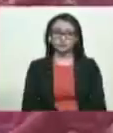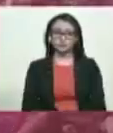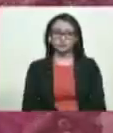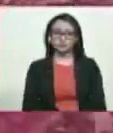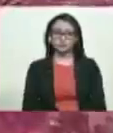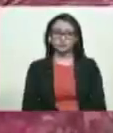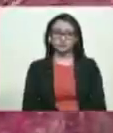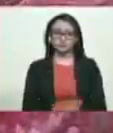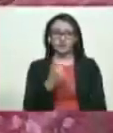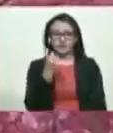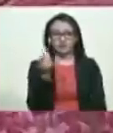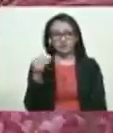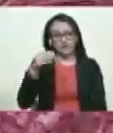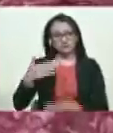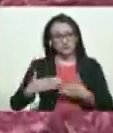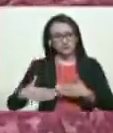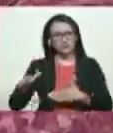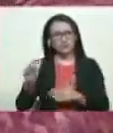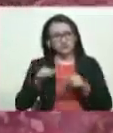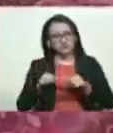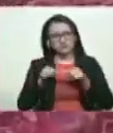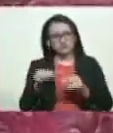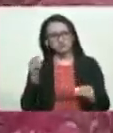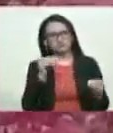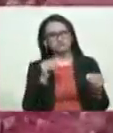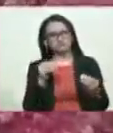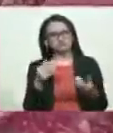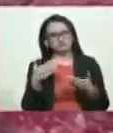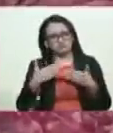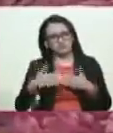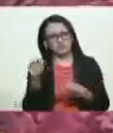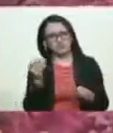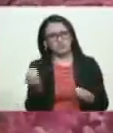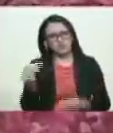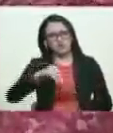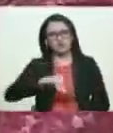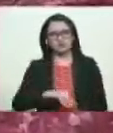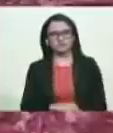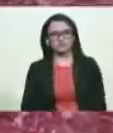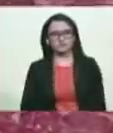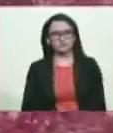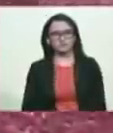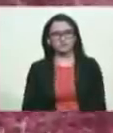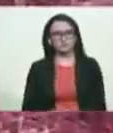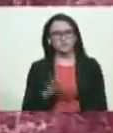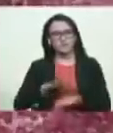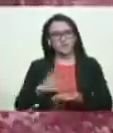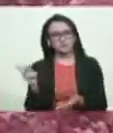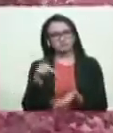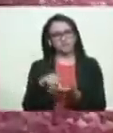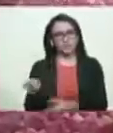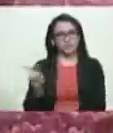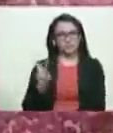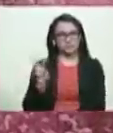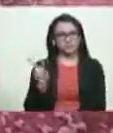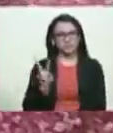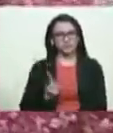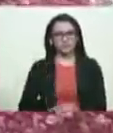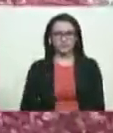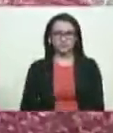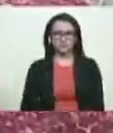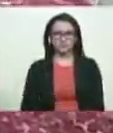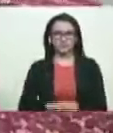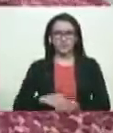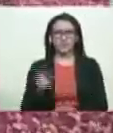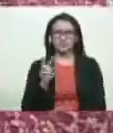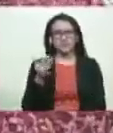falta mucho por hacer pero seguiremos haciendo porque se viene para venezuela porque en venezuela